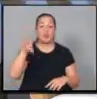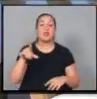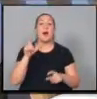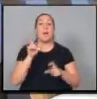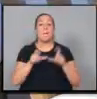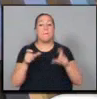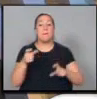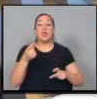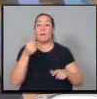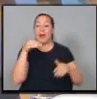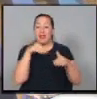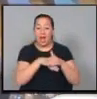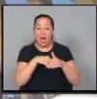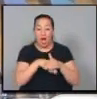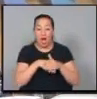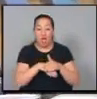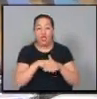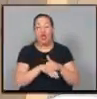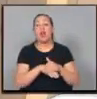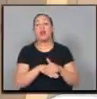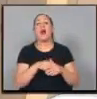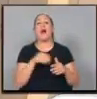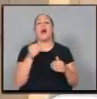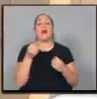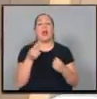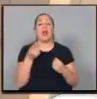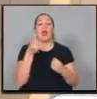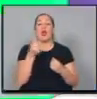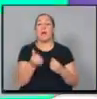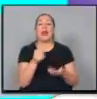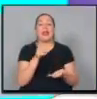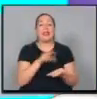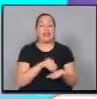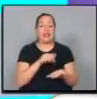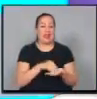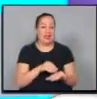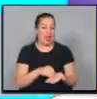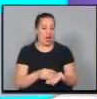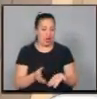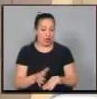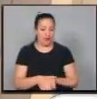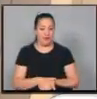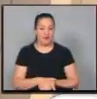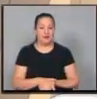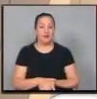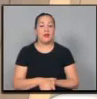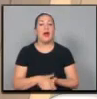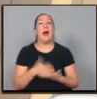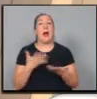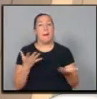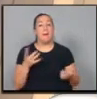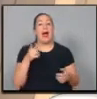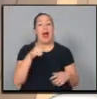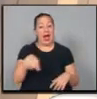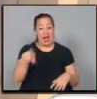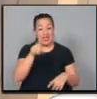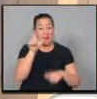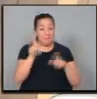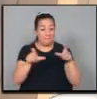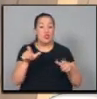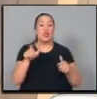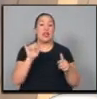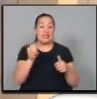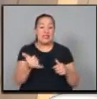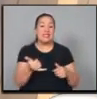los ahorros invierte en ladrillo, pero el ladrillo es comprar su terrenito, ¿no? Claro. Así que para ellos sí es una buena noticia